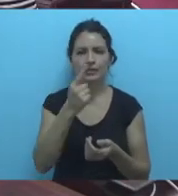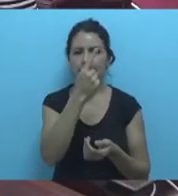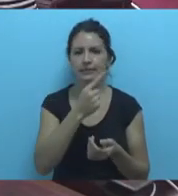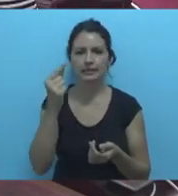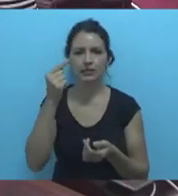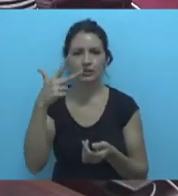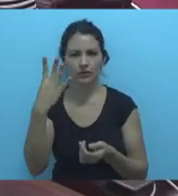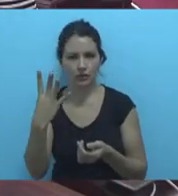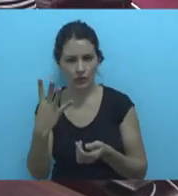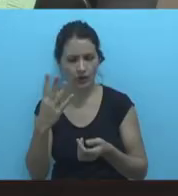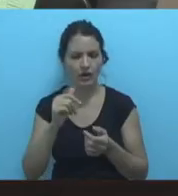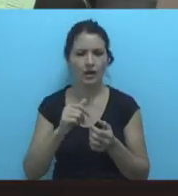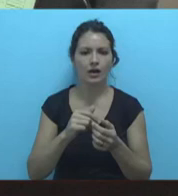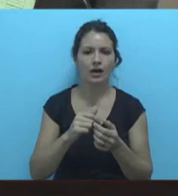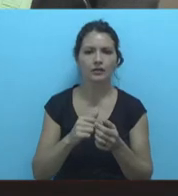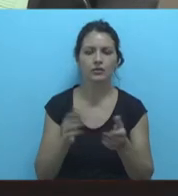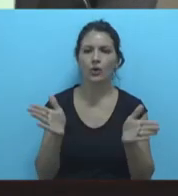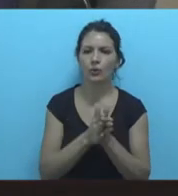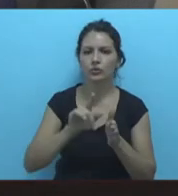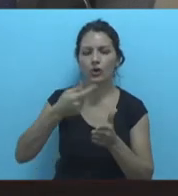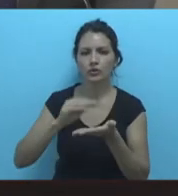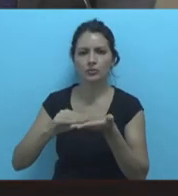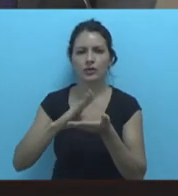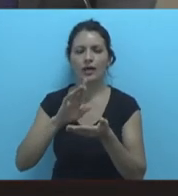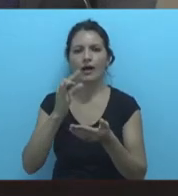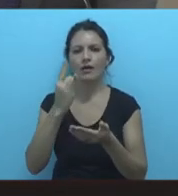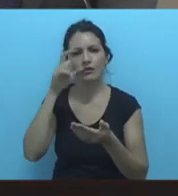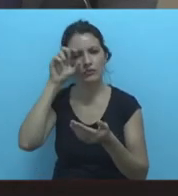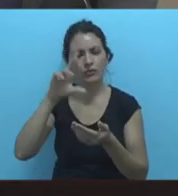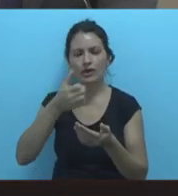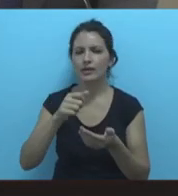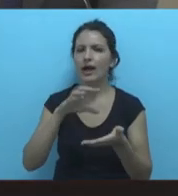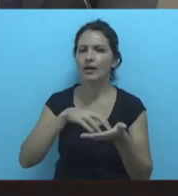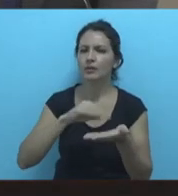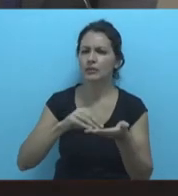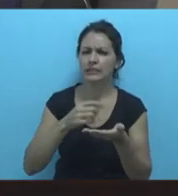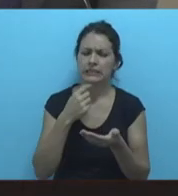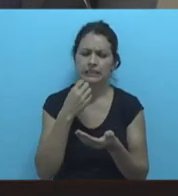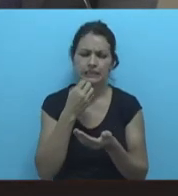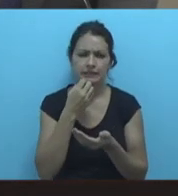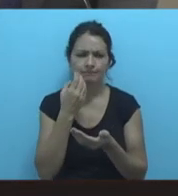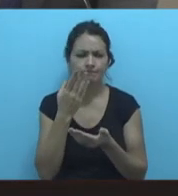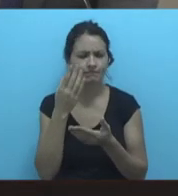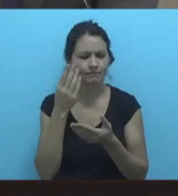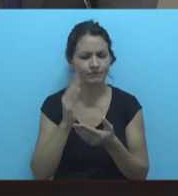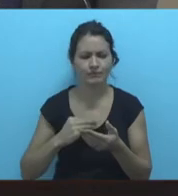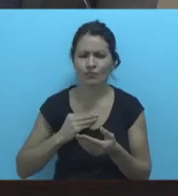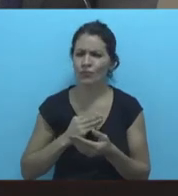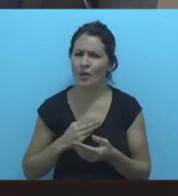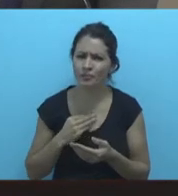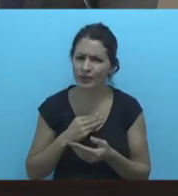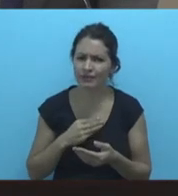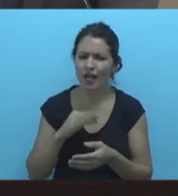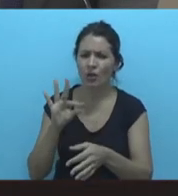42.134, que lleva adjunto el proyecto de resolución 42.200 de la diputada Bruera, por el cual esta Cámara declara su pesar por el fallecimiento del doctor